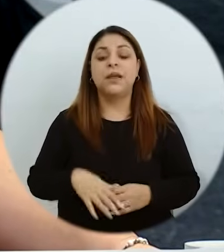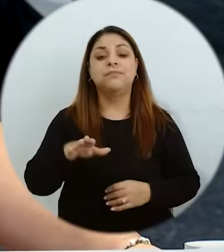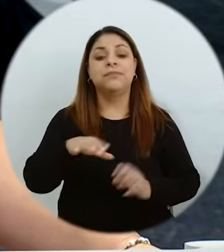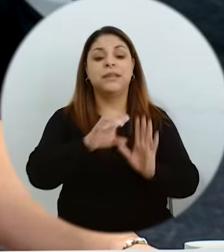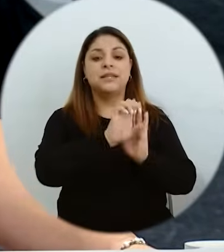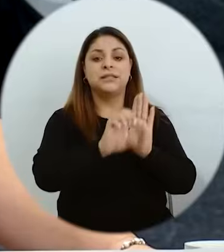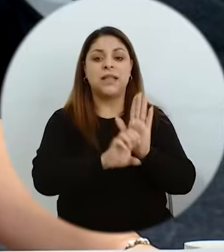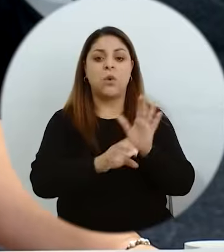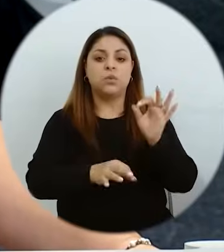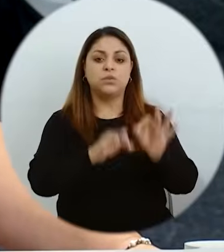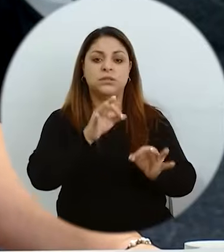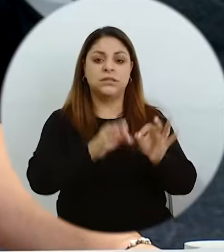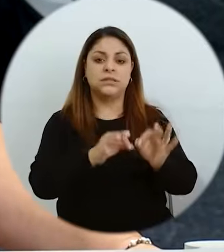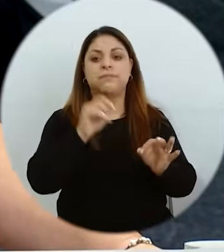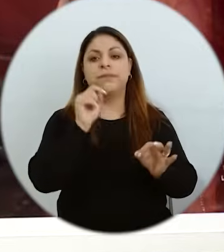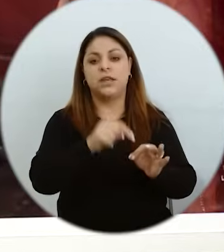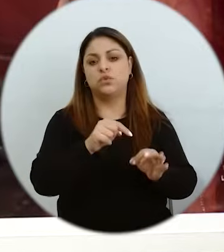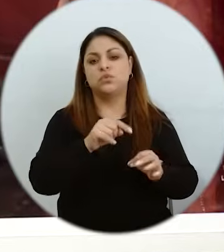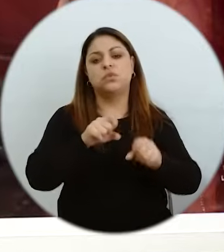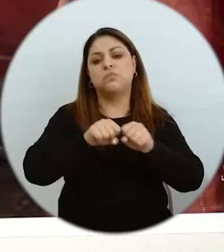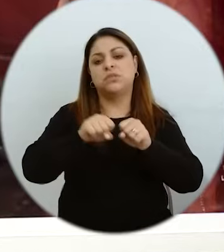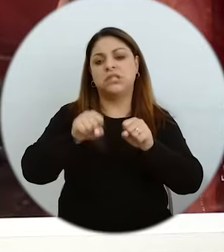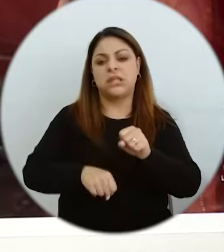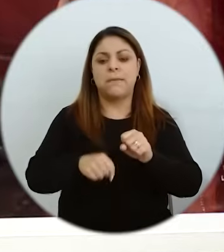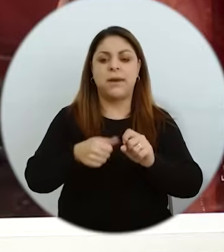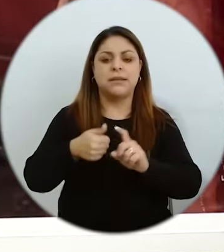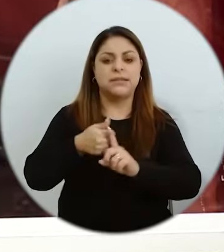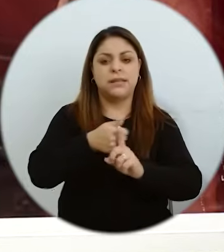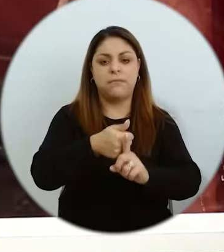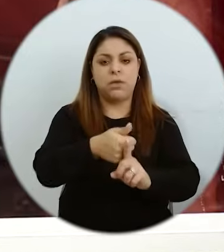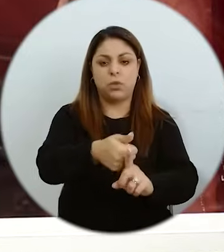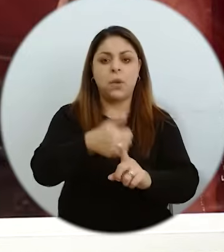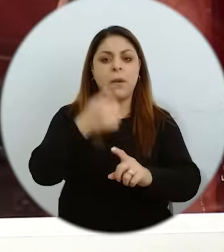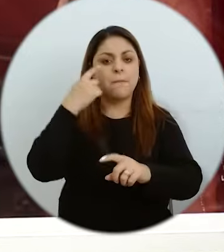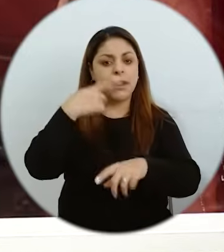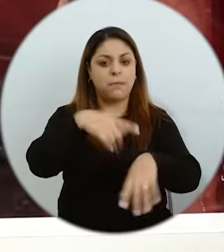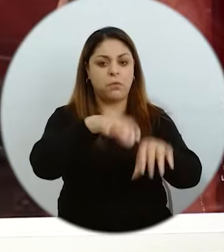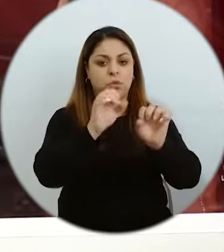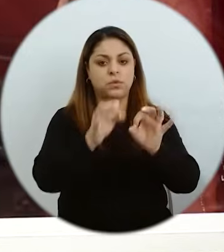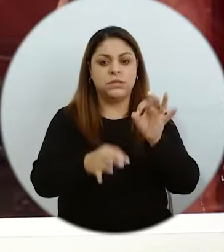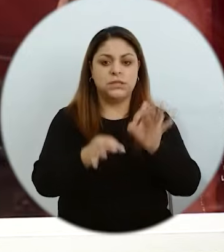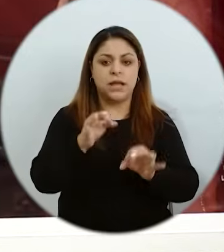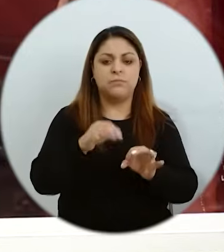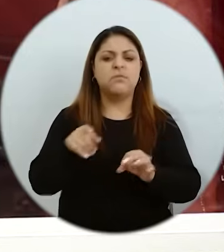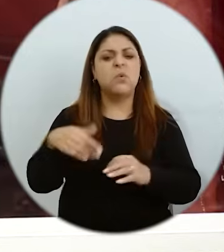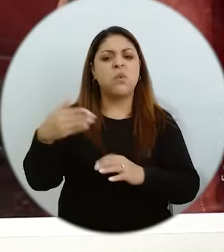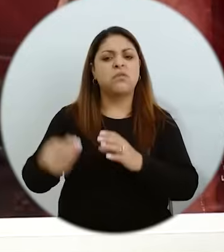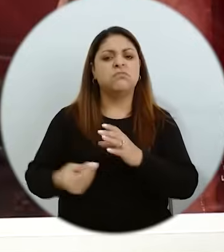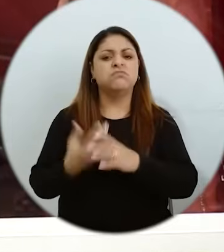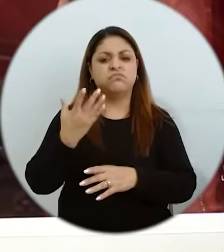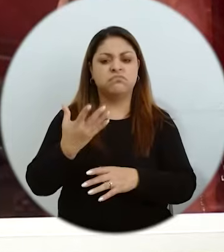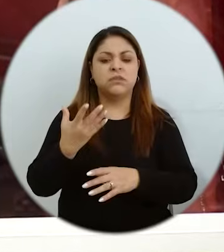Rica. El Estado de la Justicia se concibe como un sistema de seguimiento del Poder